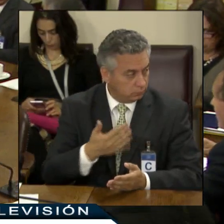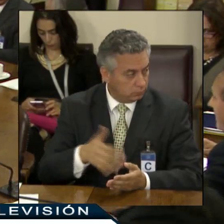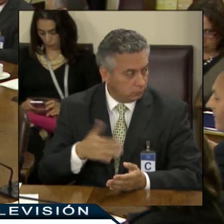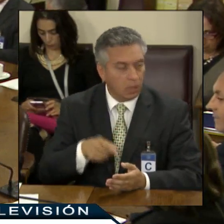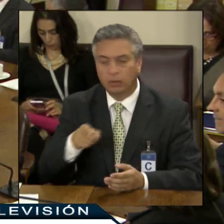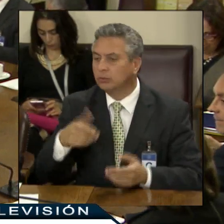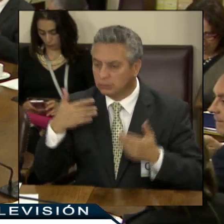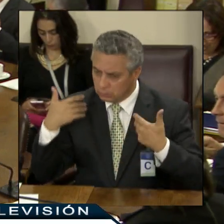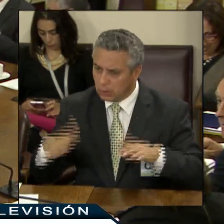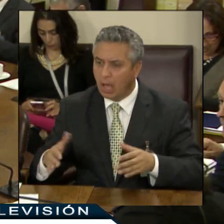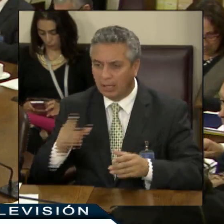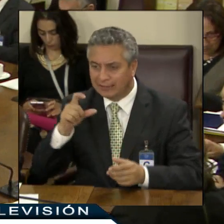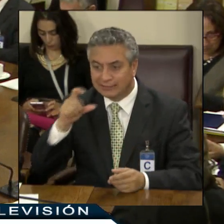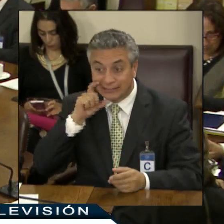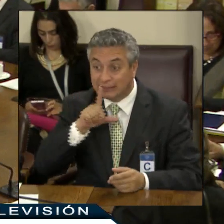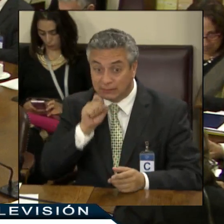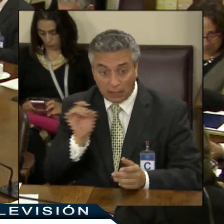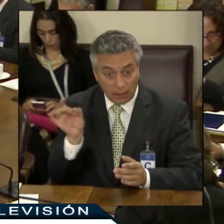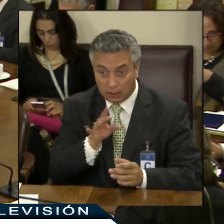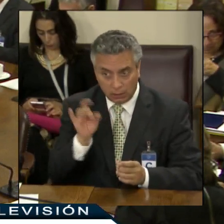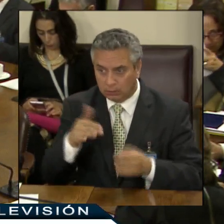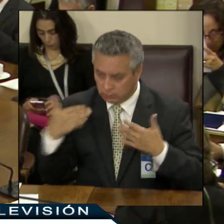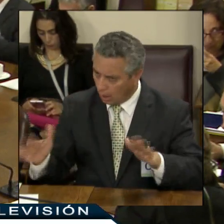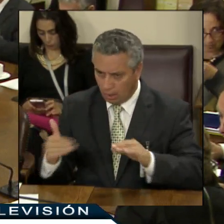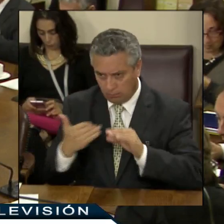farcas entre la